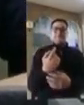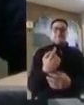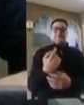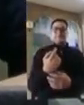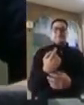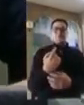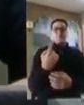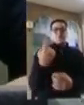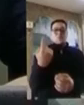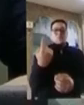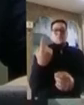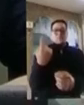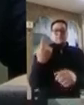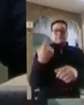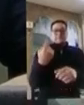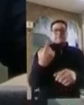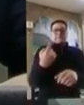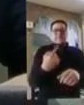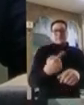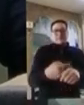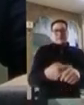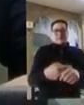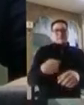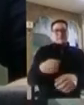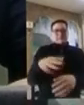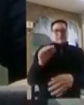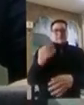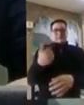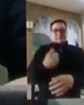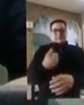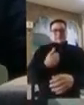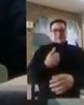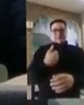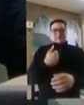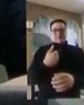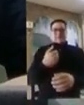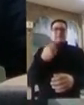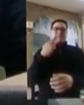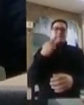restaurantes que venden hamburguesas en Estados Unidos, no voy a decir el nombre,